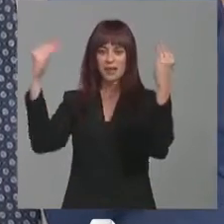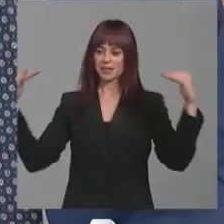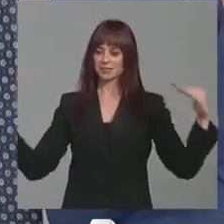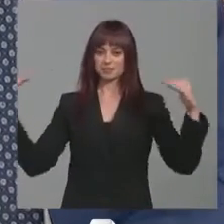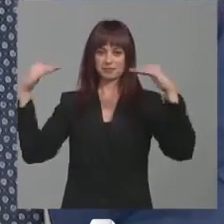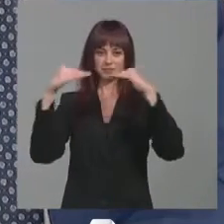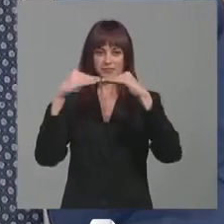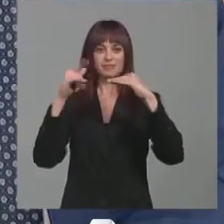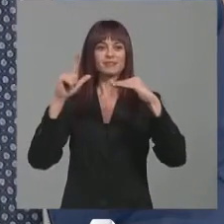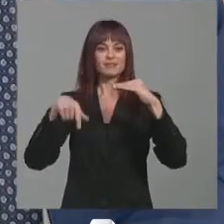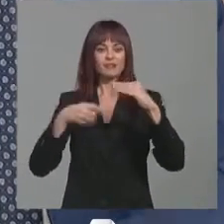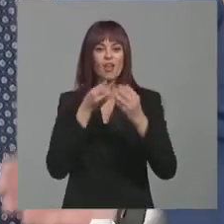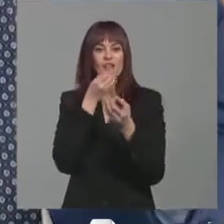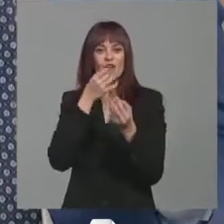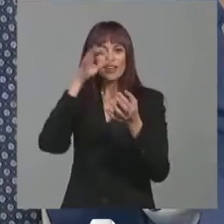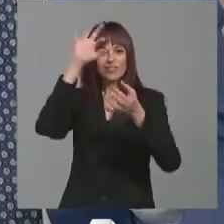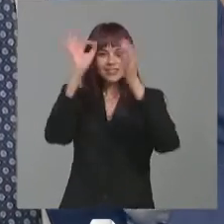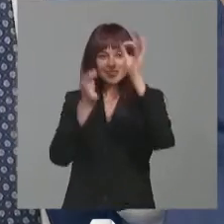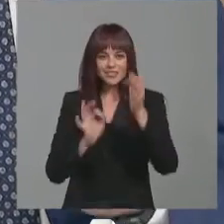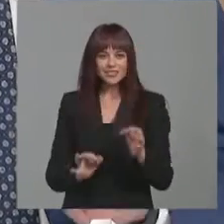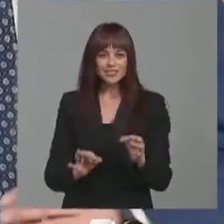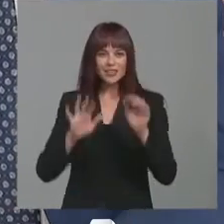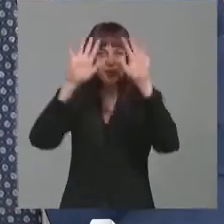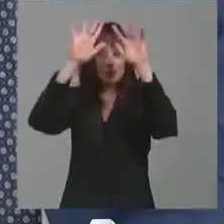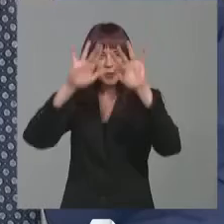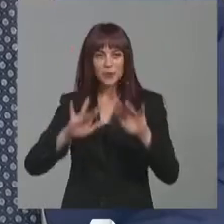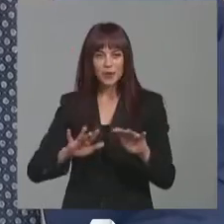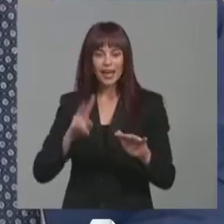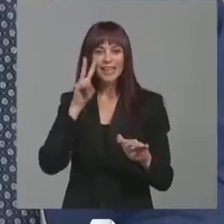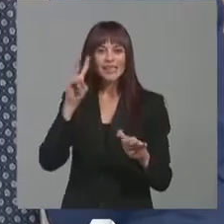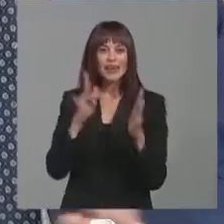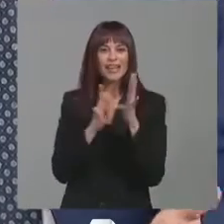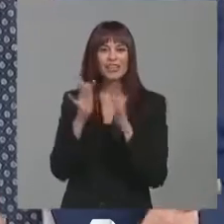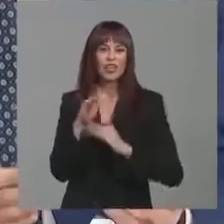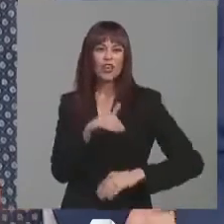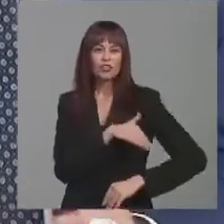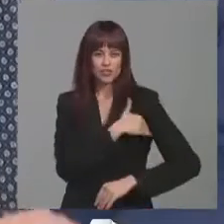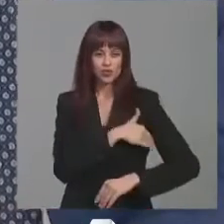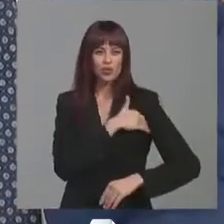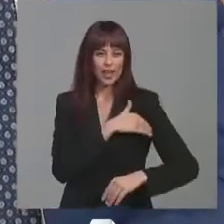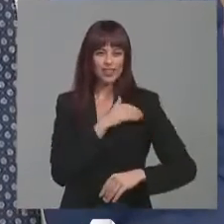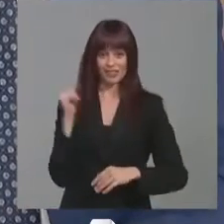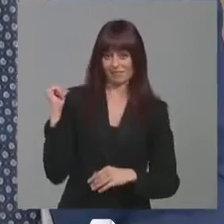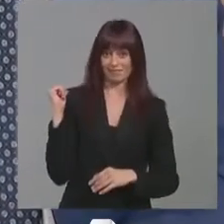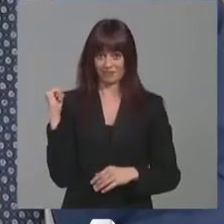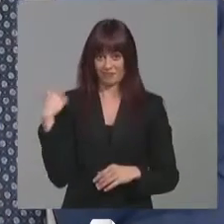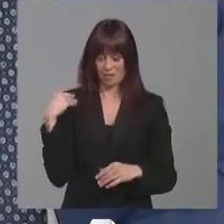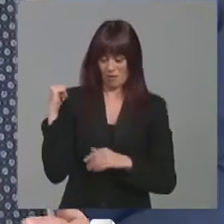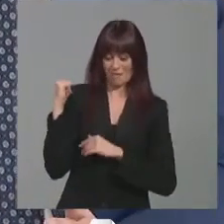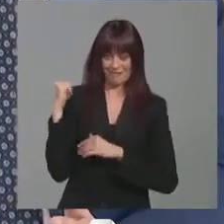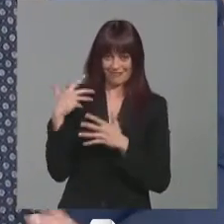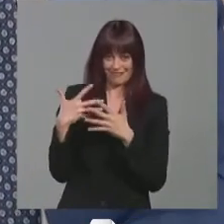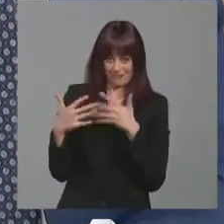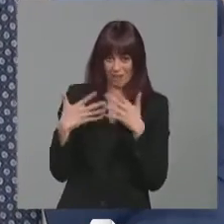pétalos de de rosa de la que sale el Cristo de los estudiantes portado por estudiantes de la ciudad y